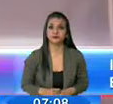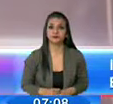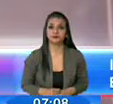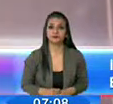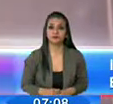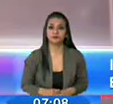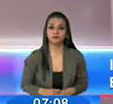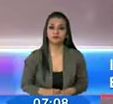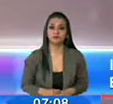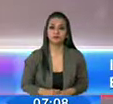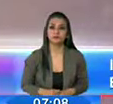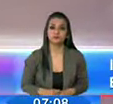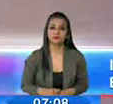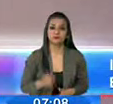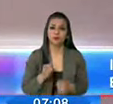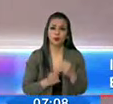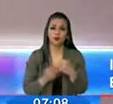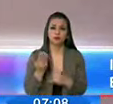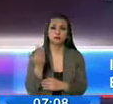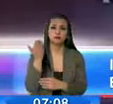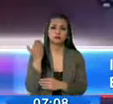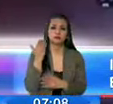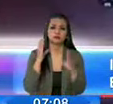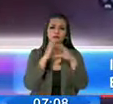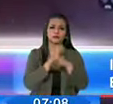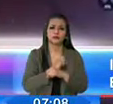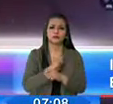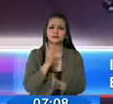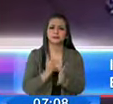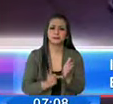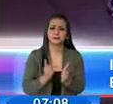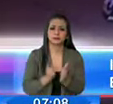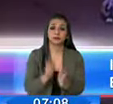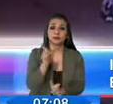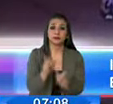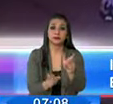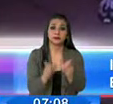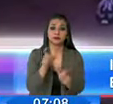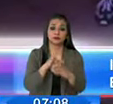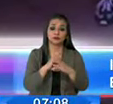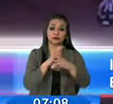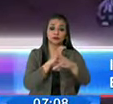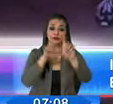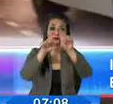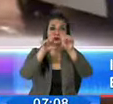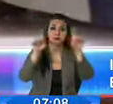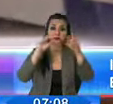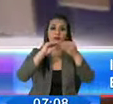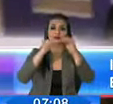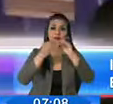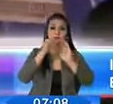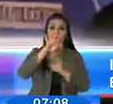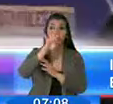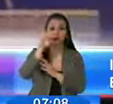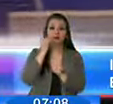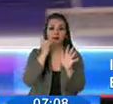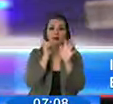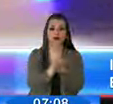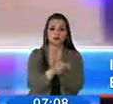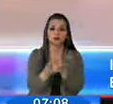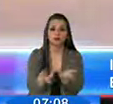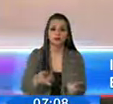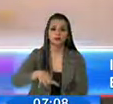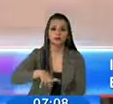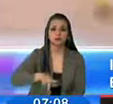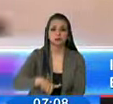El último caso se registró en horas de la noche. Varios pasajeros del bus de la línea 54 denunciaron el robo de sus